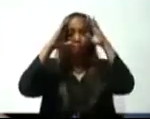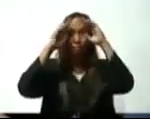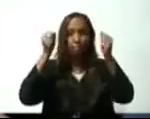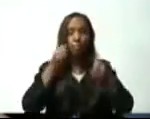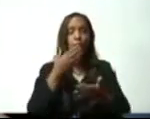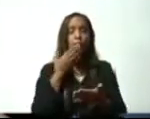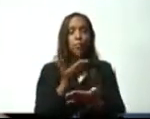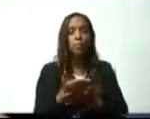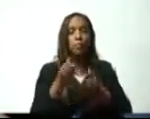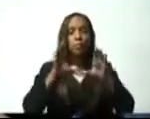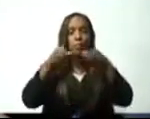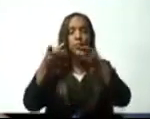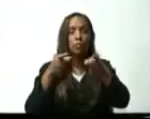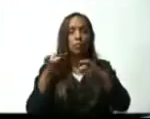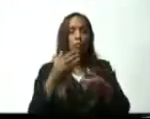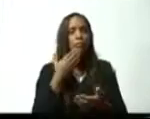hoy,